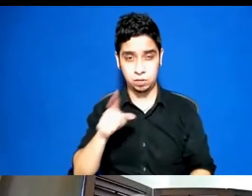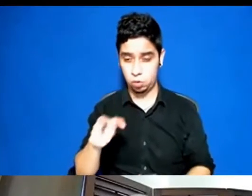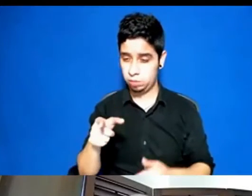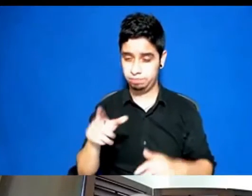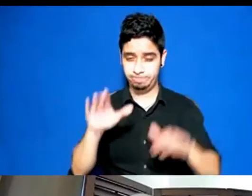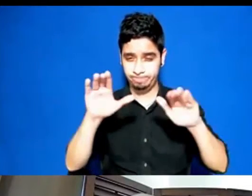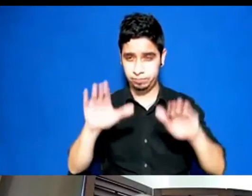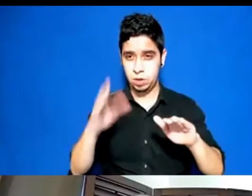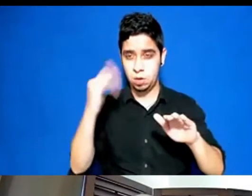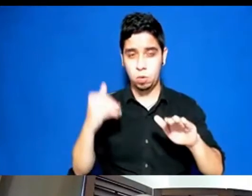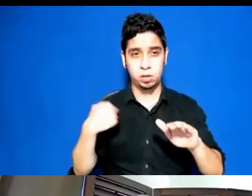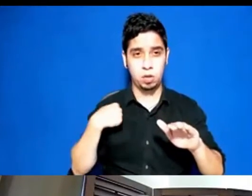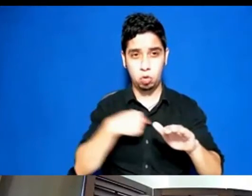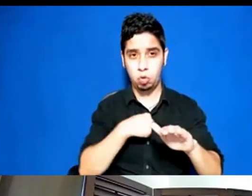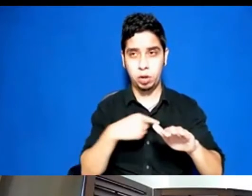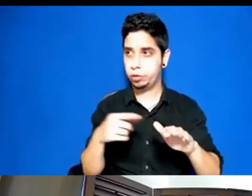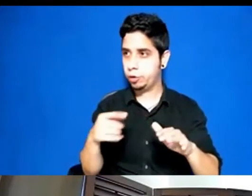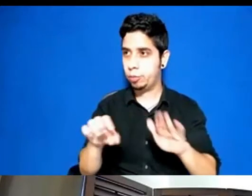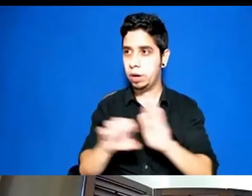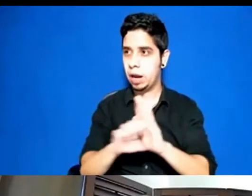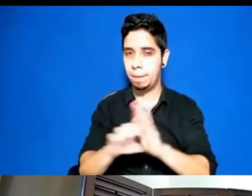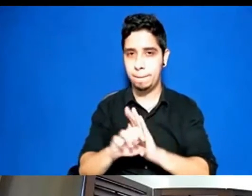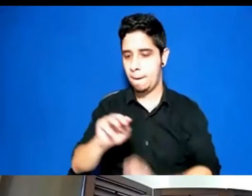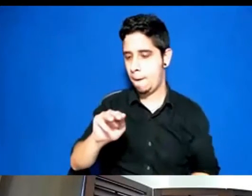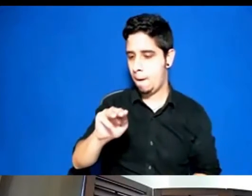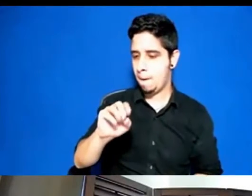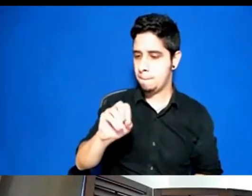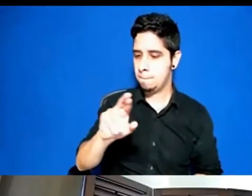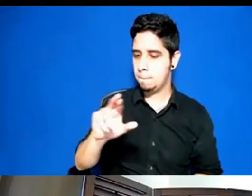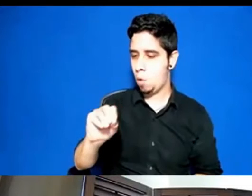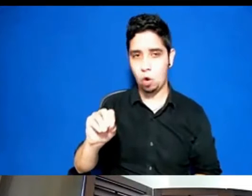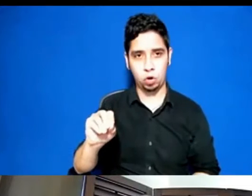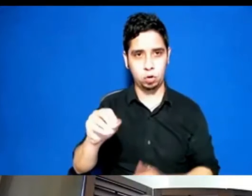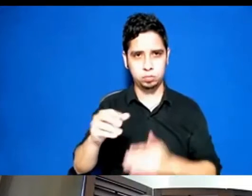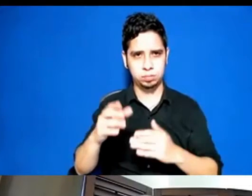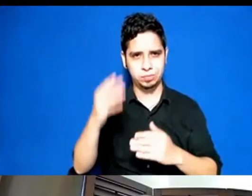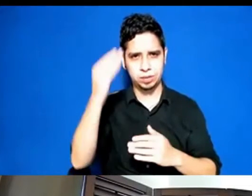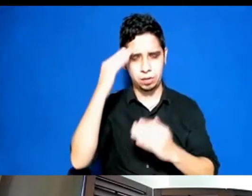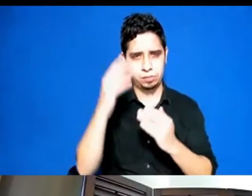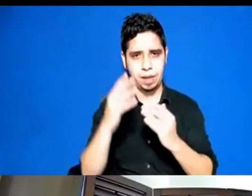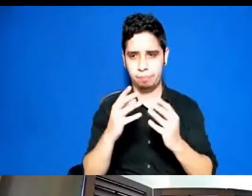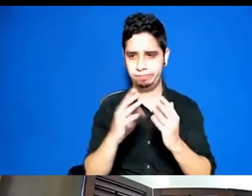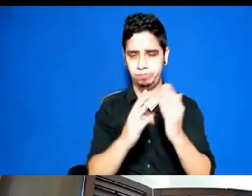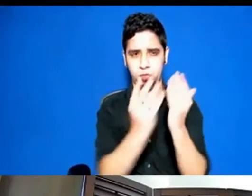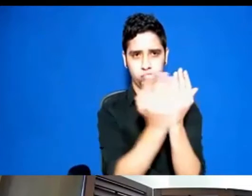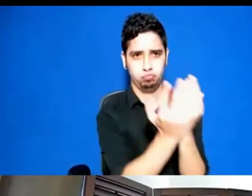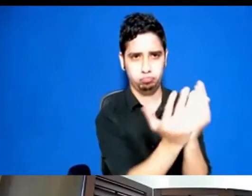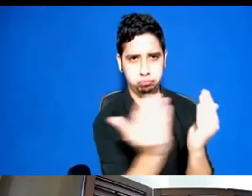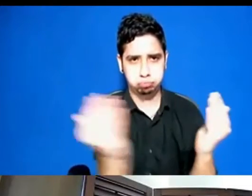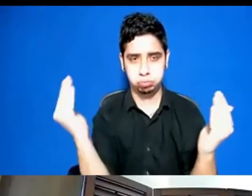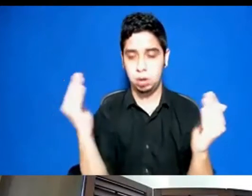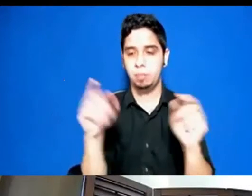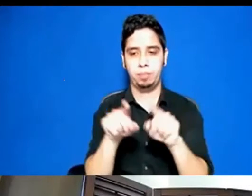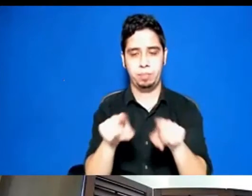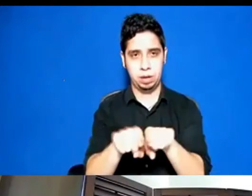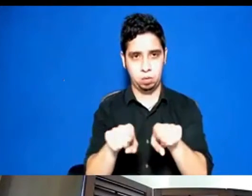como nuestro morro alrededor. Exacto. Y si eso muere, las marejadas entran y las